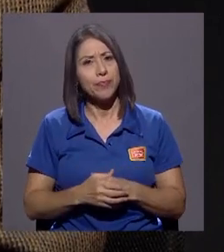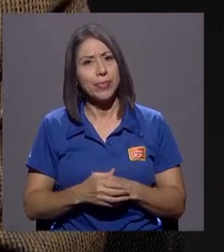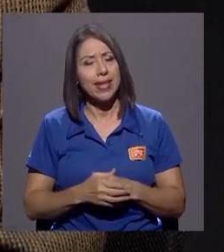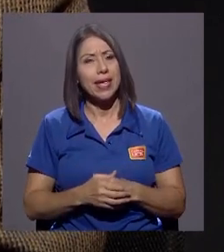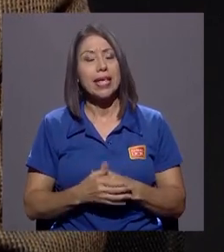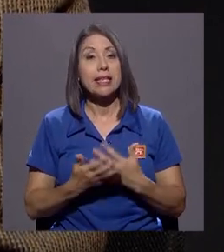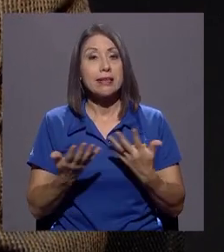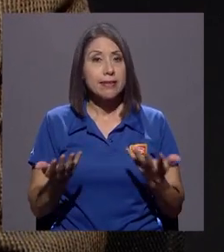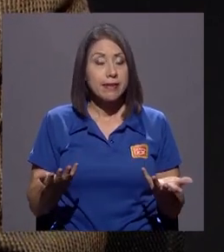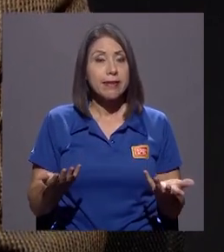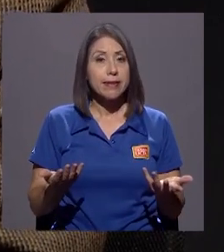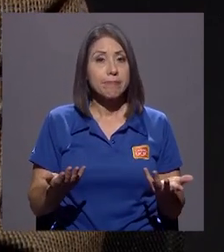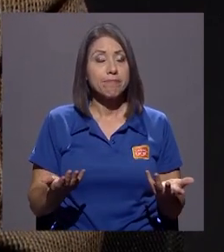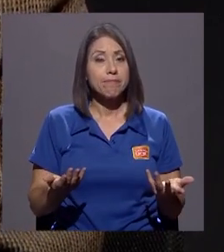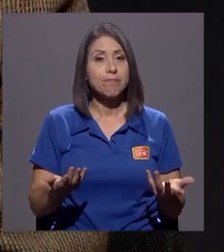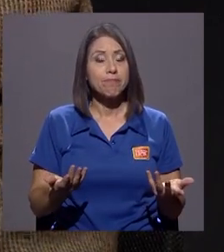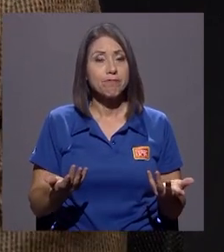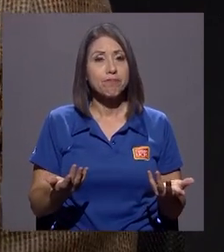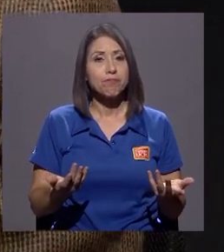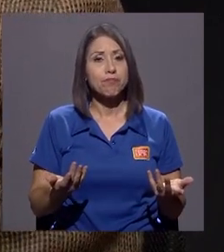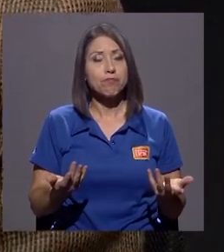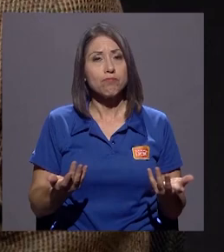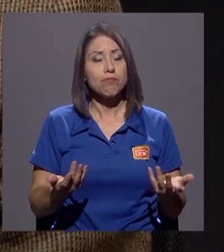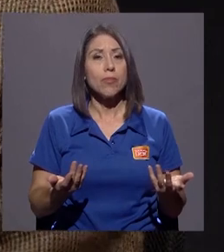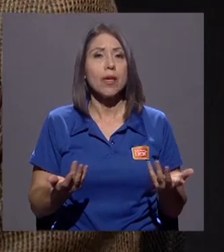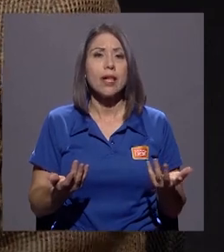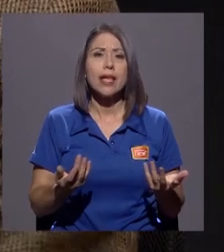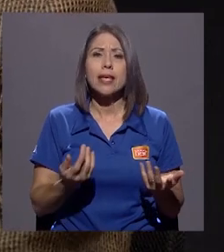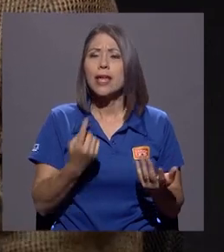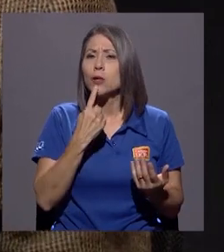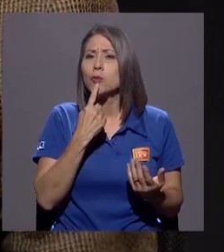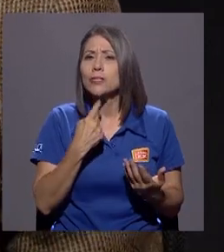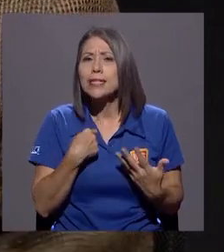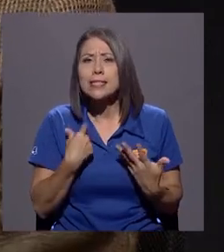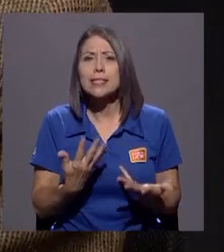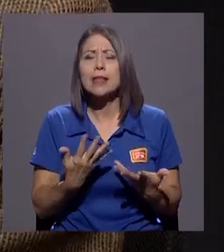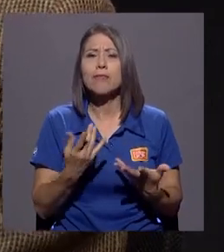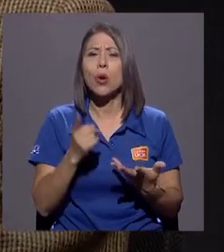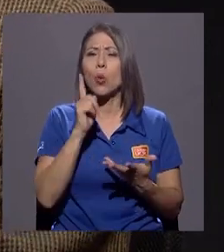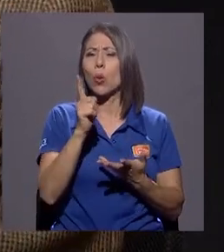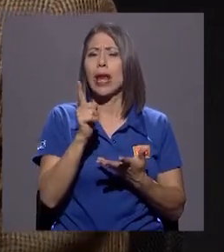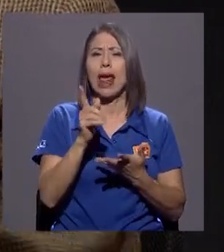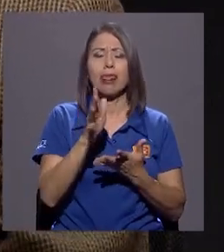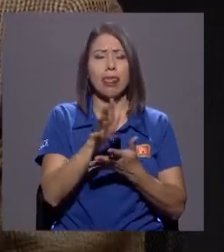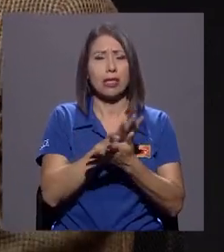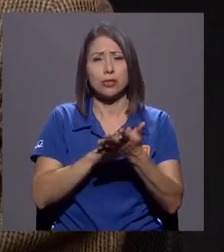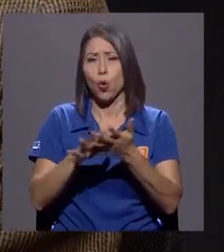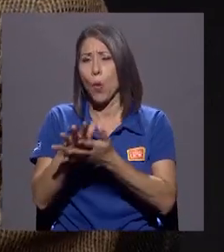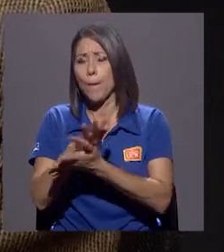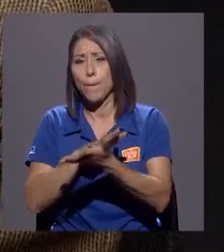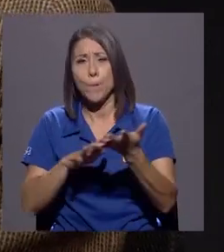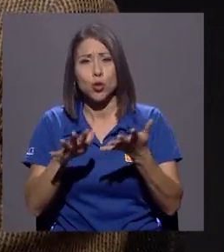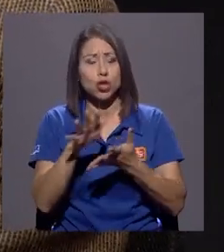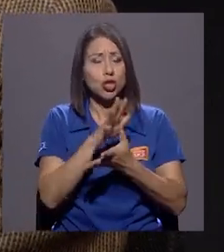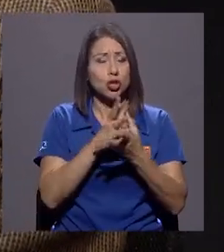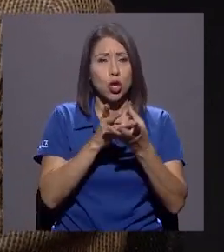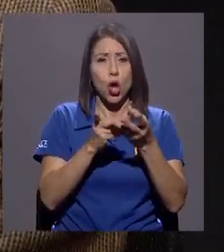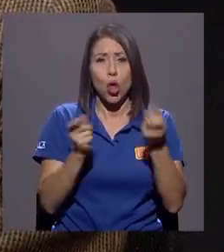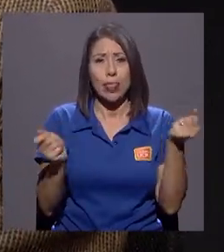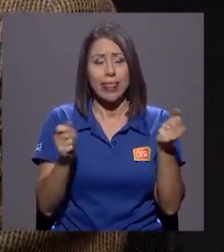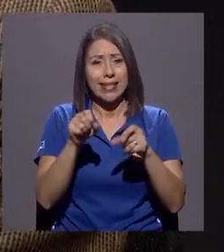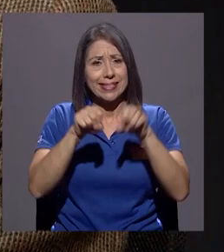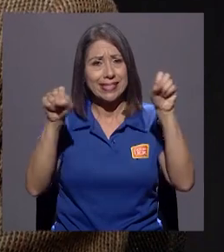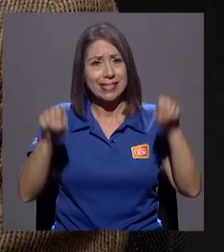qué nos dice d una descomposición del sistema democrático que hemos venido